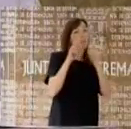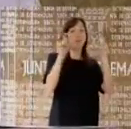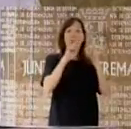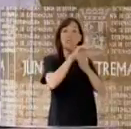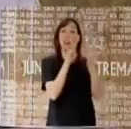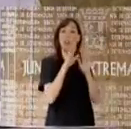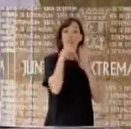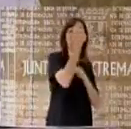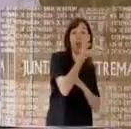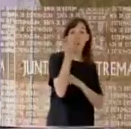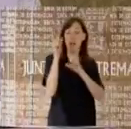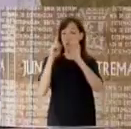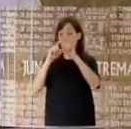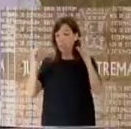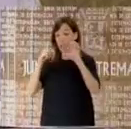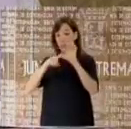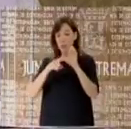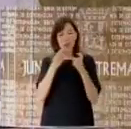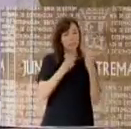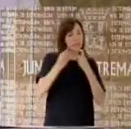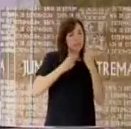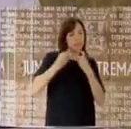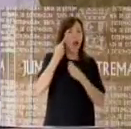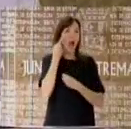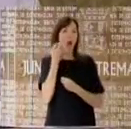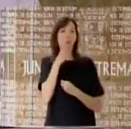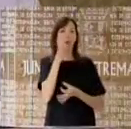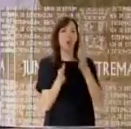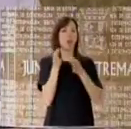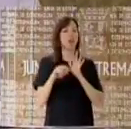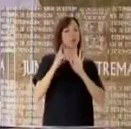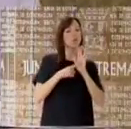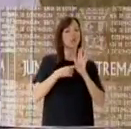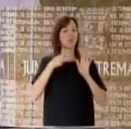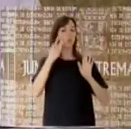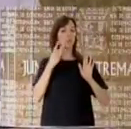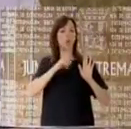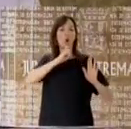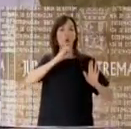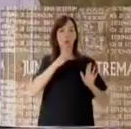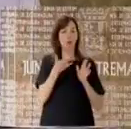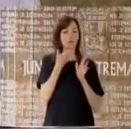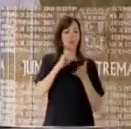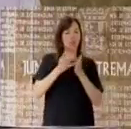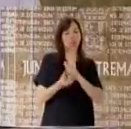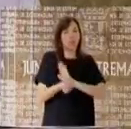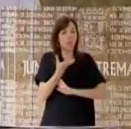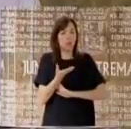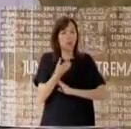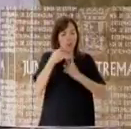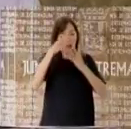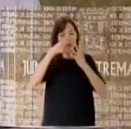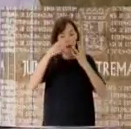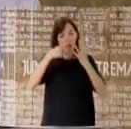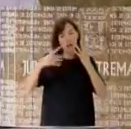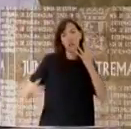y extremeñas para tratar los aspectos jurídicos y económicos de lo que supondría el regadío de Tierra de Barros. Hemos dado todos